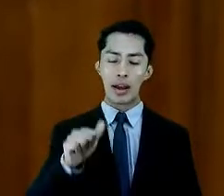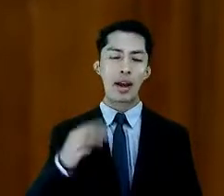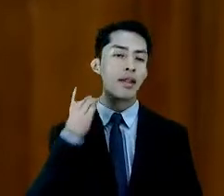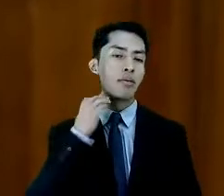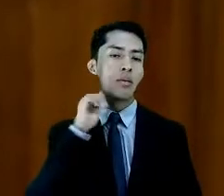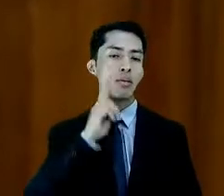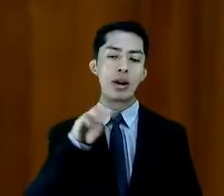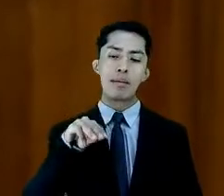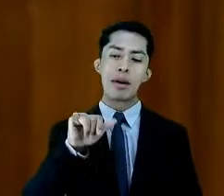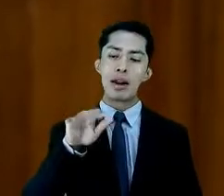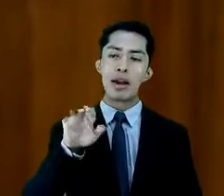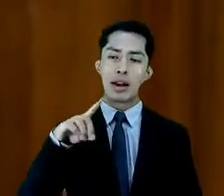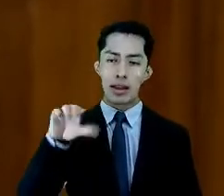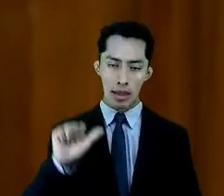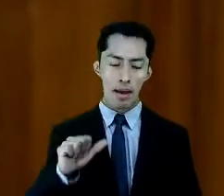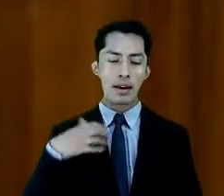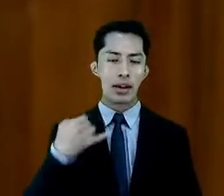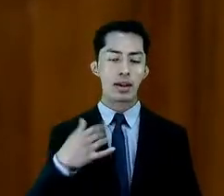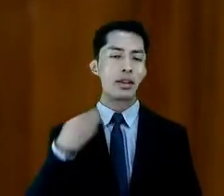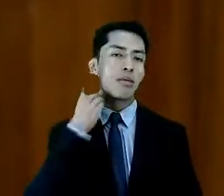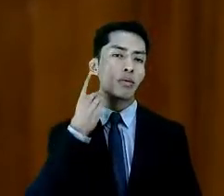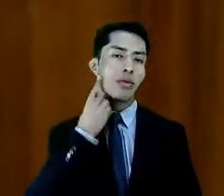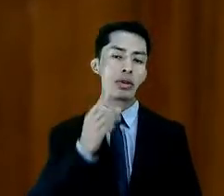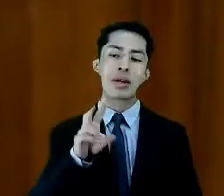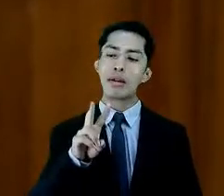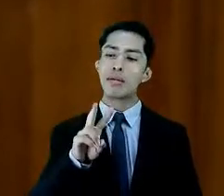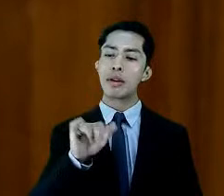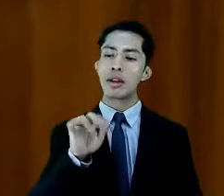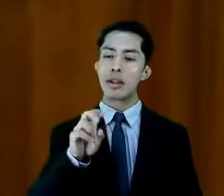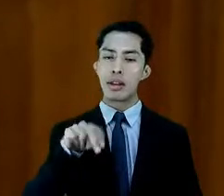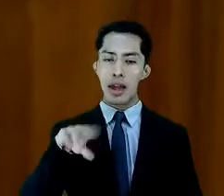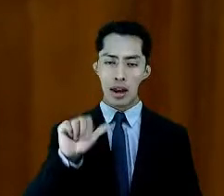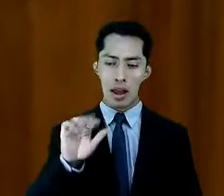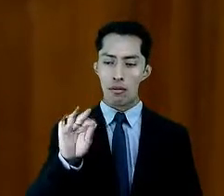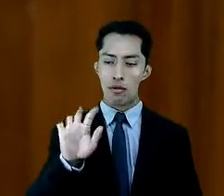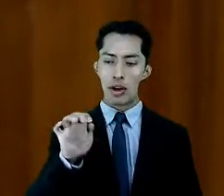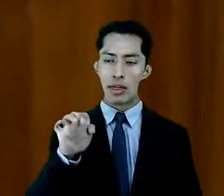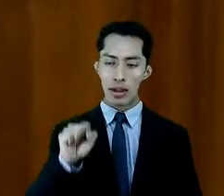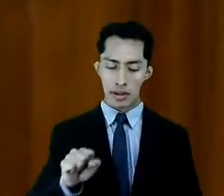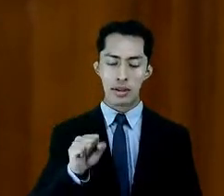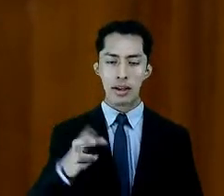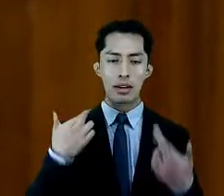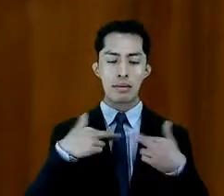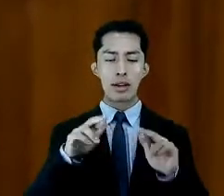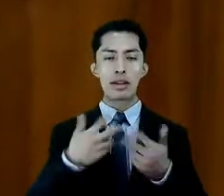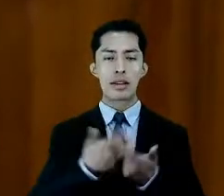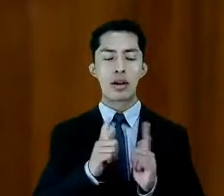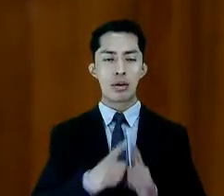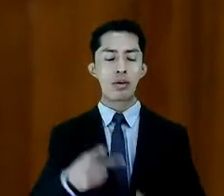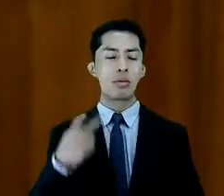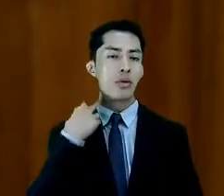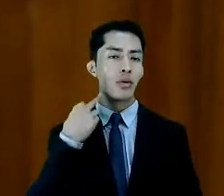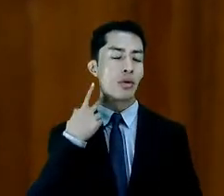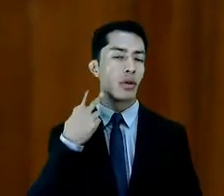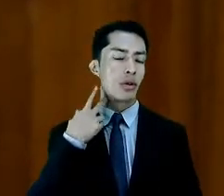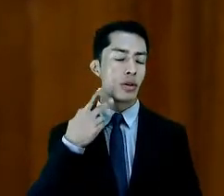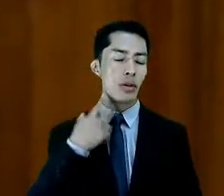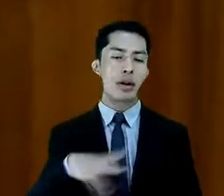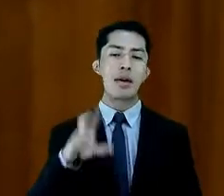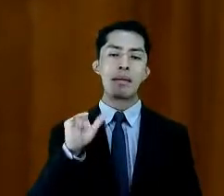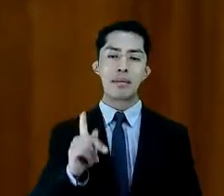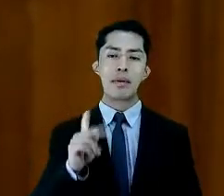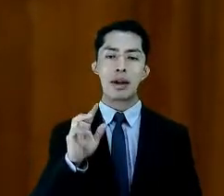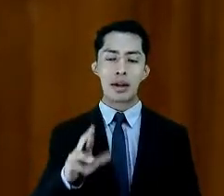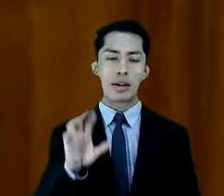Elida Castelán Mondragón y la diputada Viridiana Fuentes Cruz en nombre del Grupo Parlamentario del Partido de la